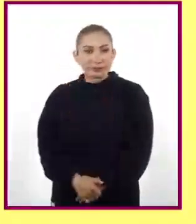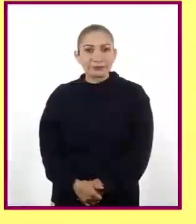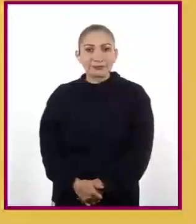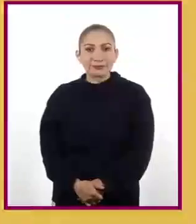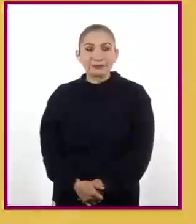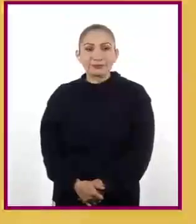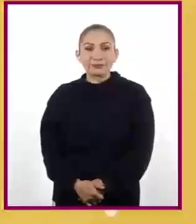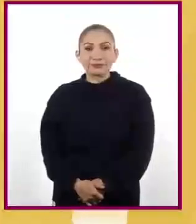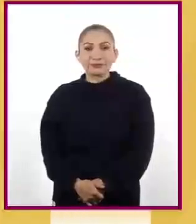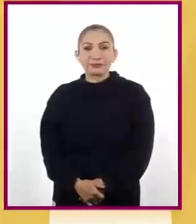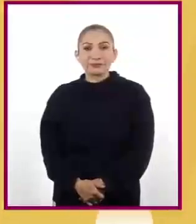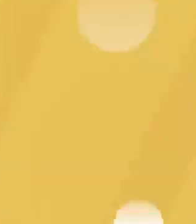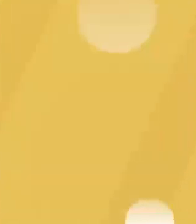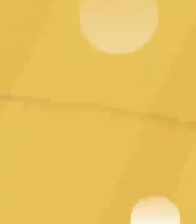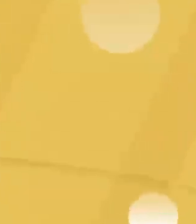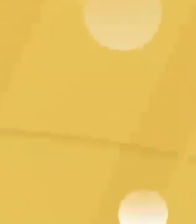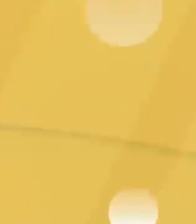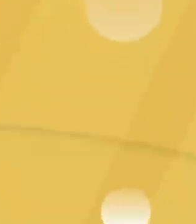ver.